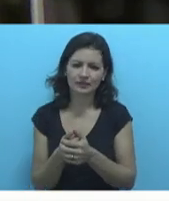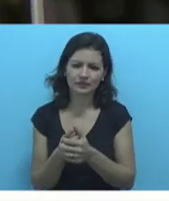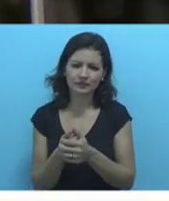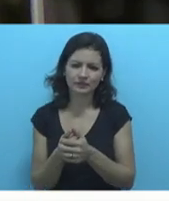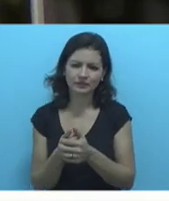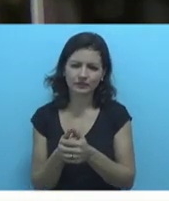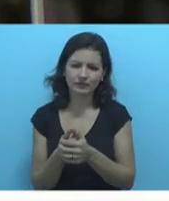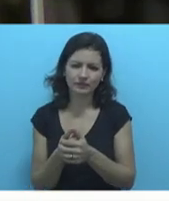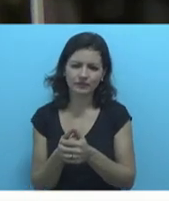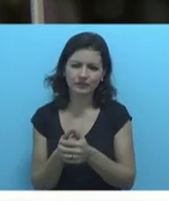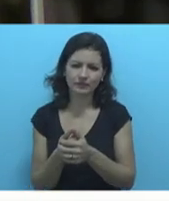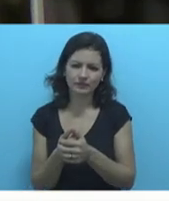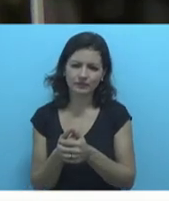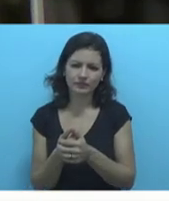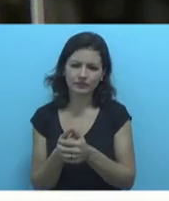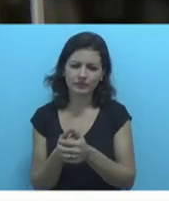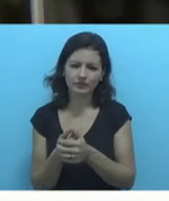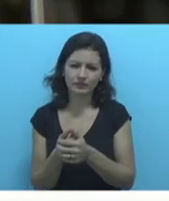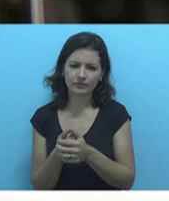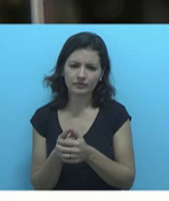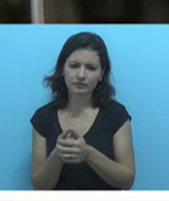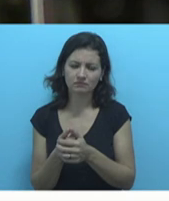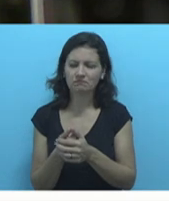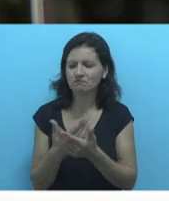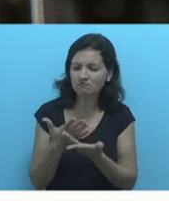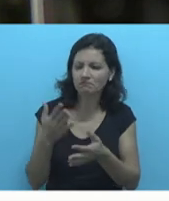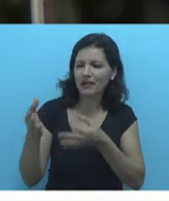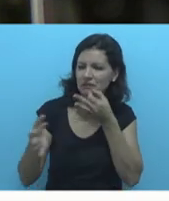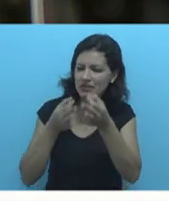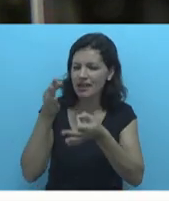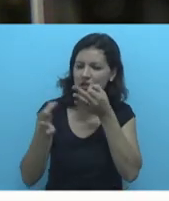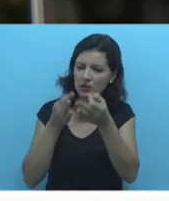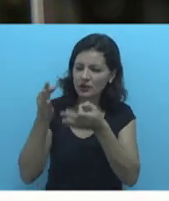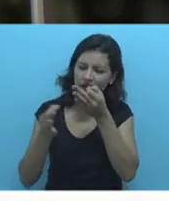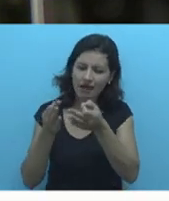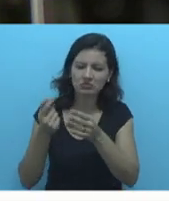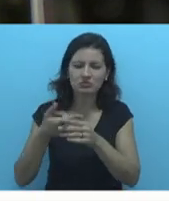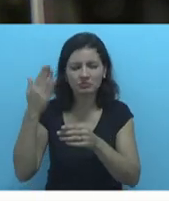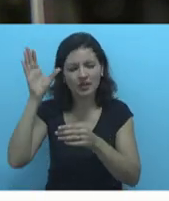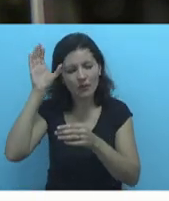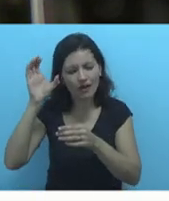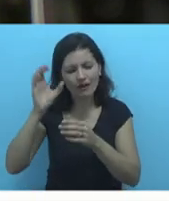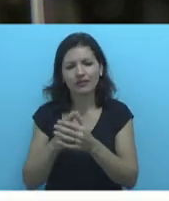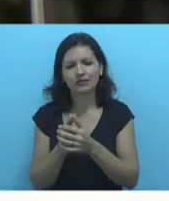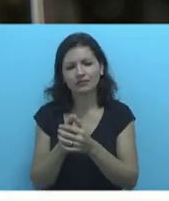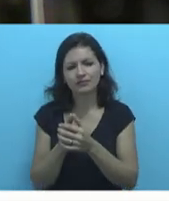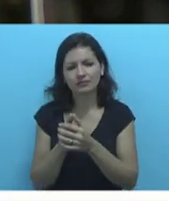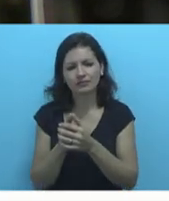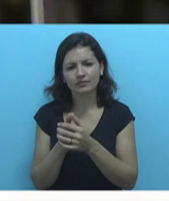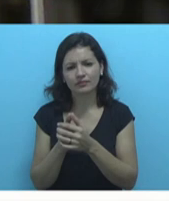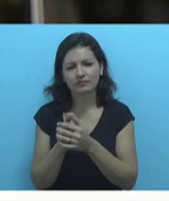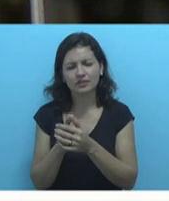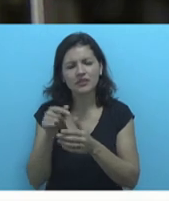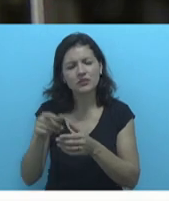él, y bueno, compartimos anécdotas y vivencias en ese primer encuentro. Y lo que quiero rescatar